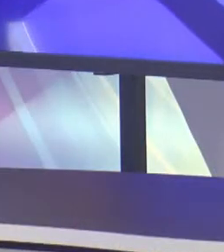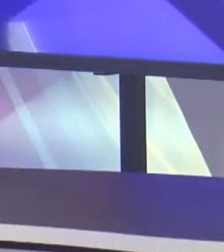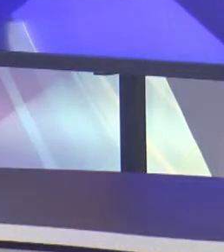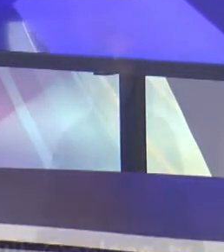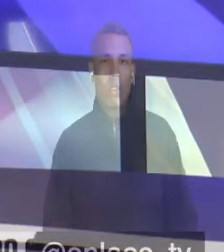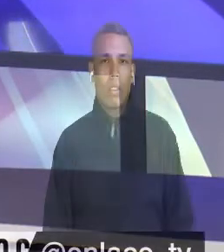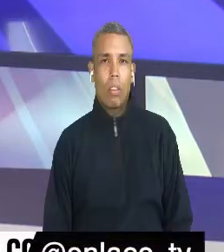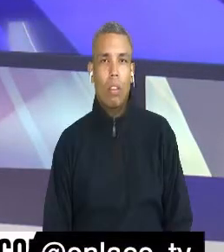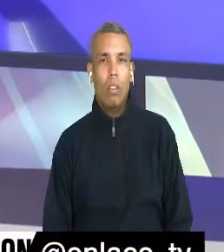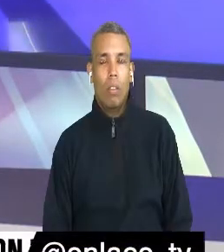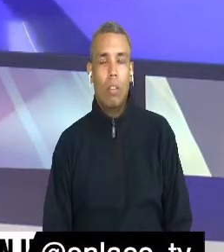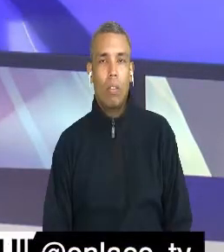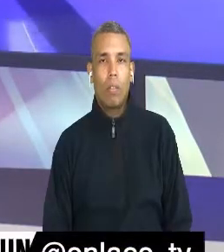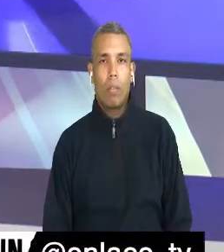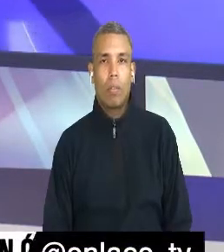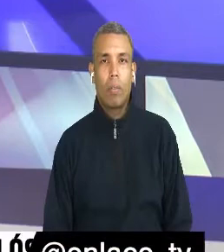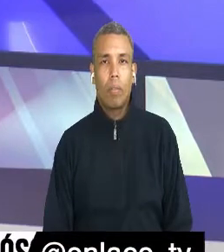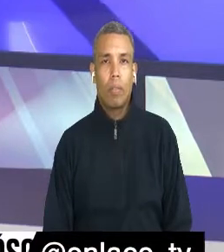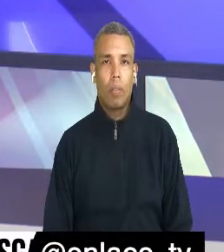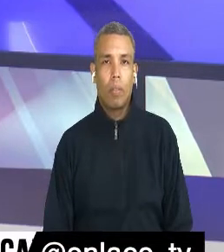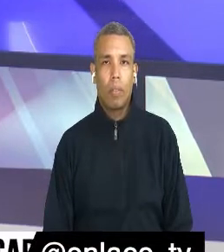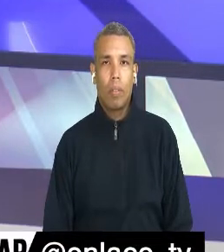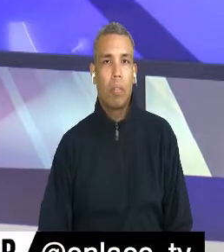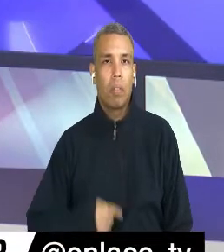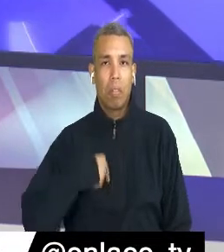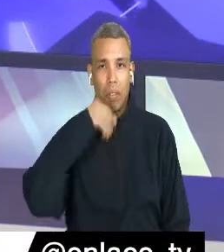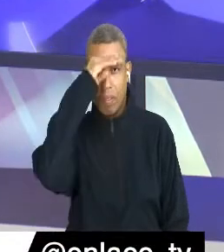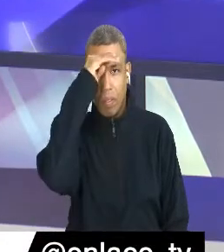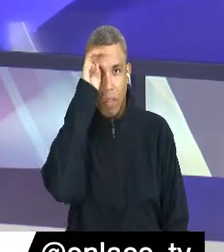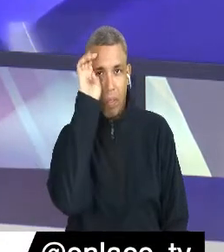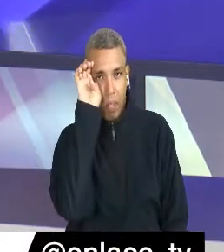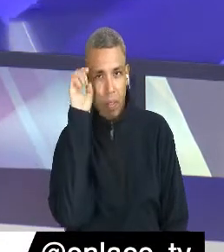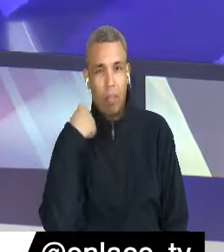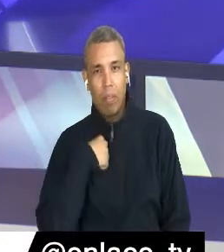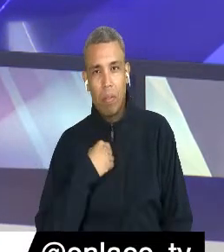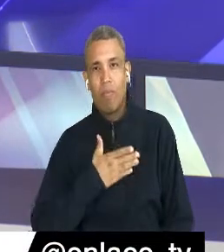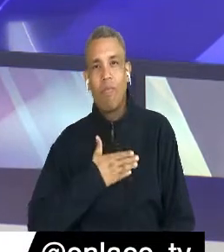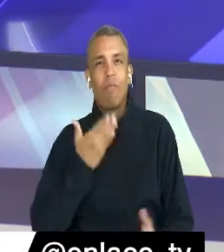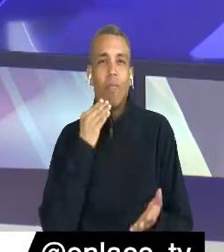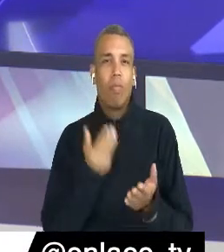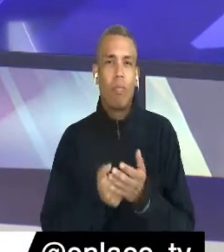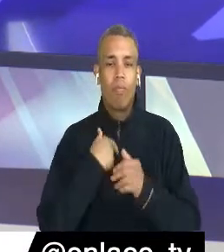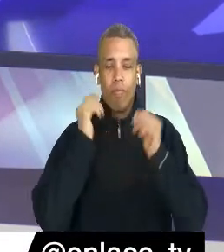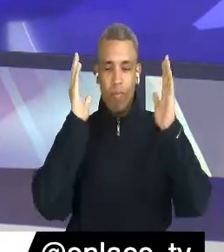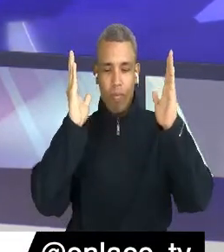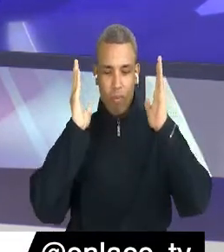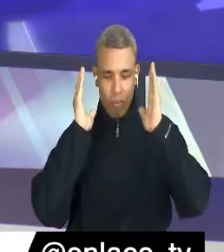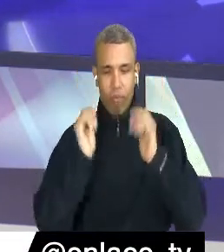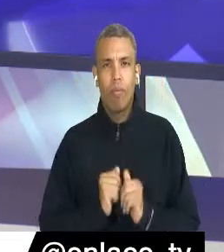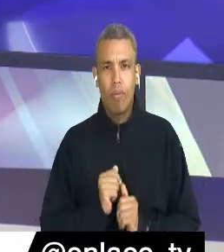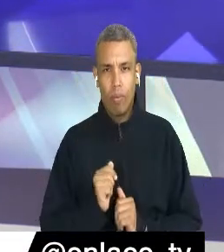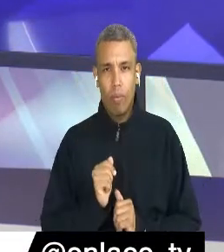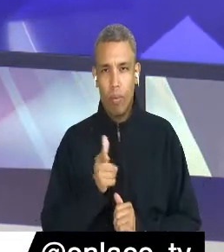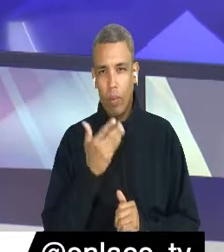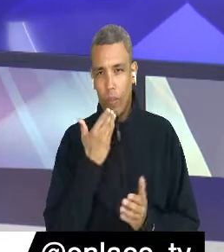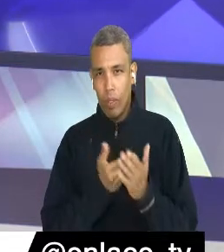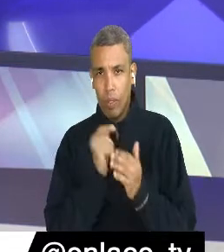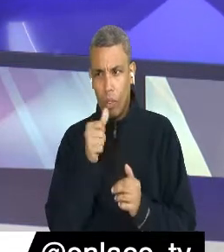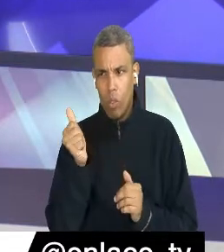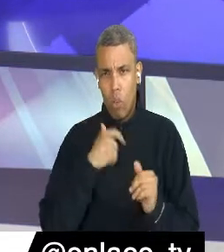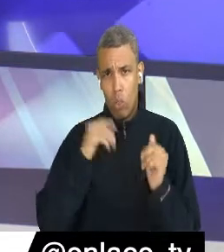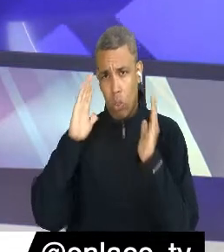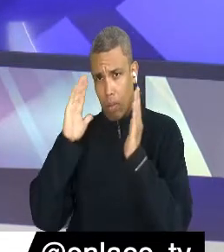Muy buenas tardes, soy Paola López Vargas y los saludo desde Enlace Noticias. Gracias por preferirnos y elegir el desarrollo informativo más importante